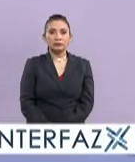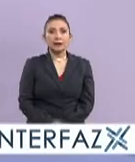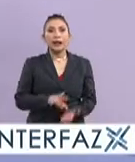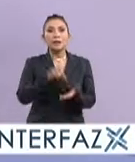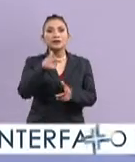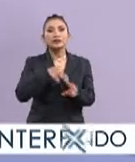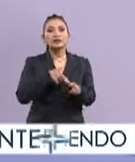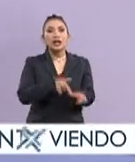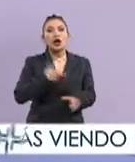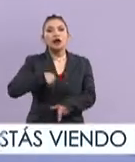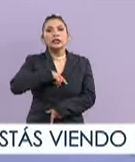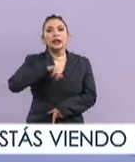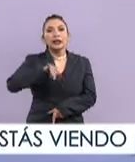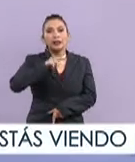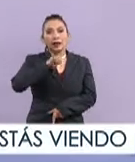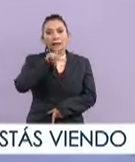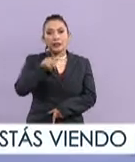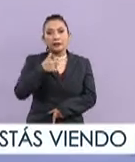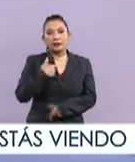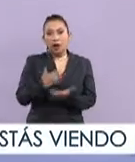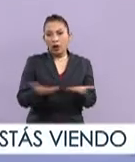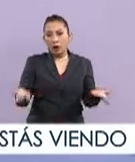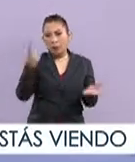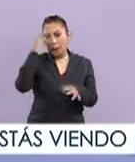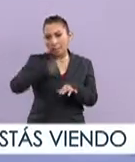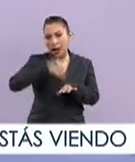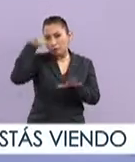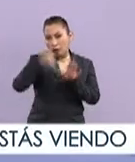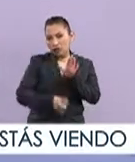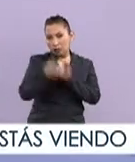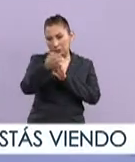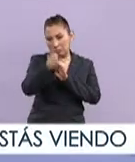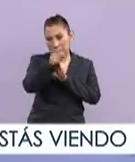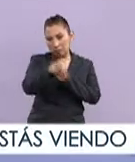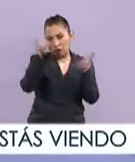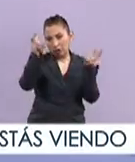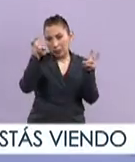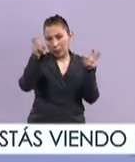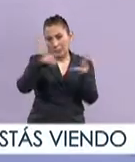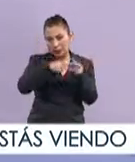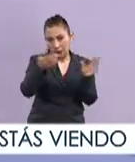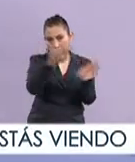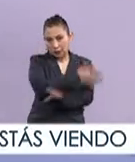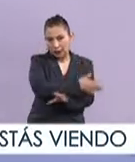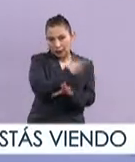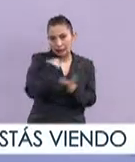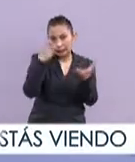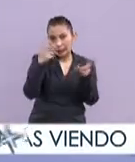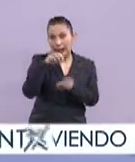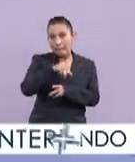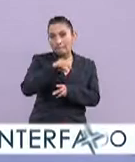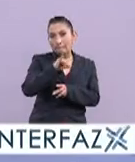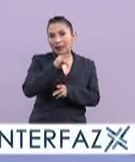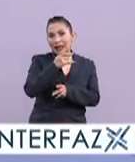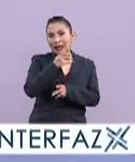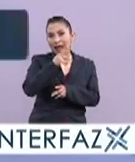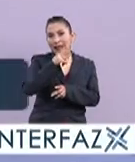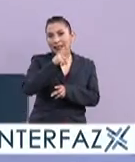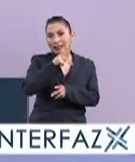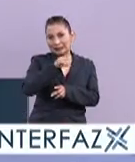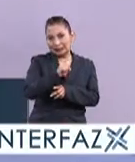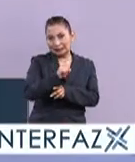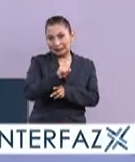Por continuar con nosotros en Interfaz y bueno, para profundizar en este tema con el cual empezamos el programa, el tema de la